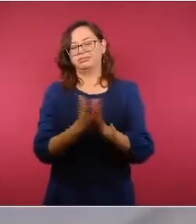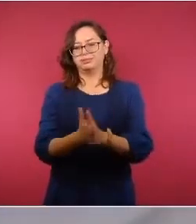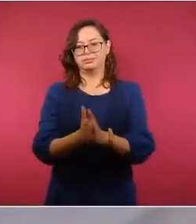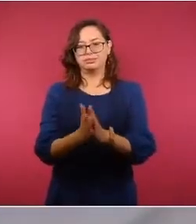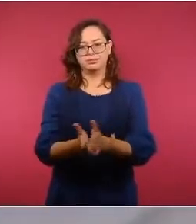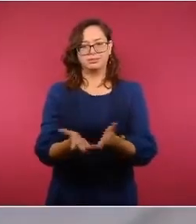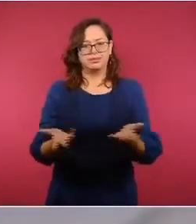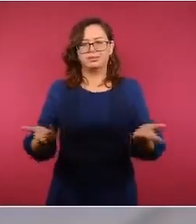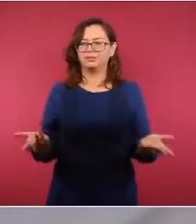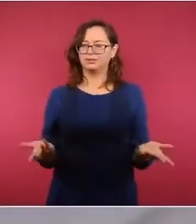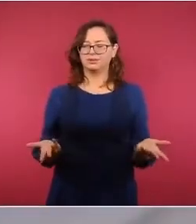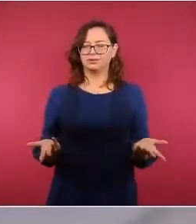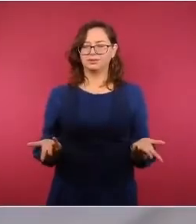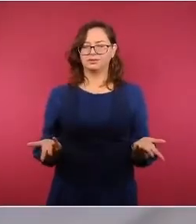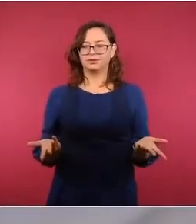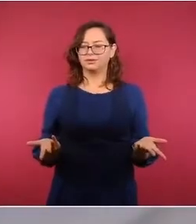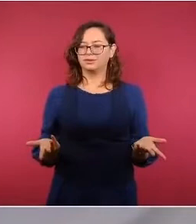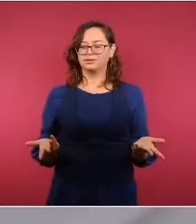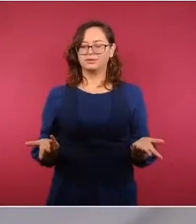Era